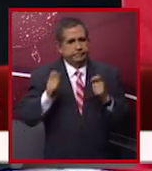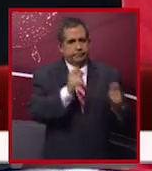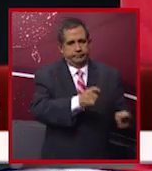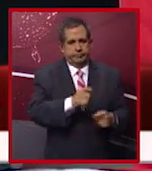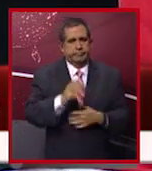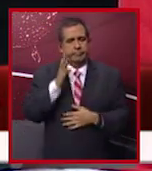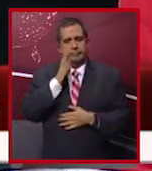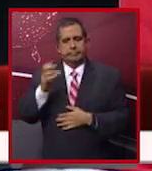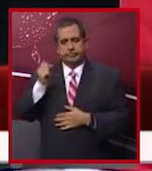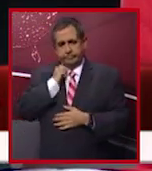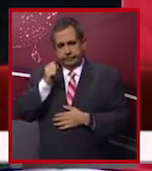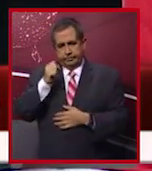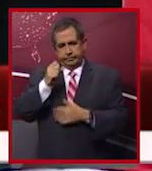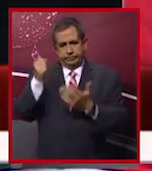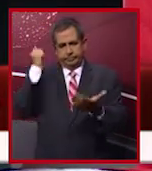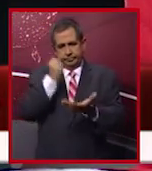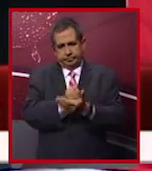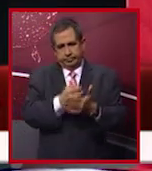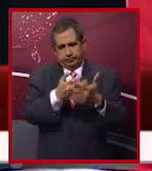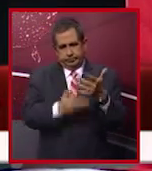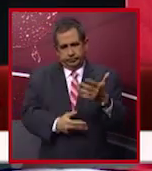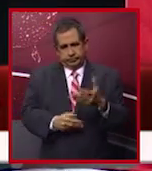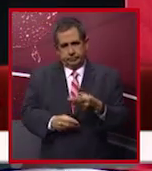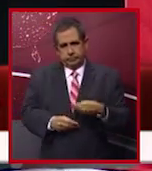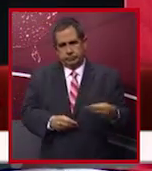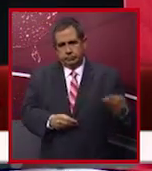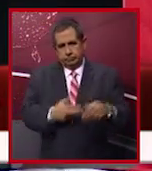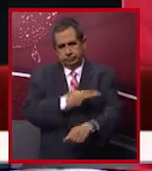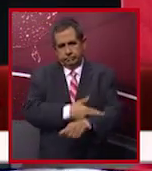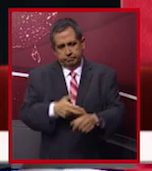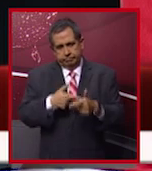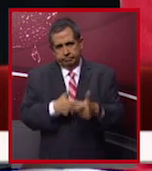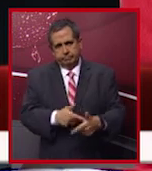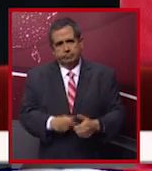de Senadores lo aprobado para